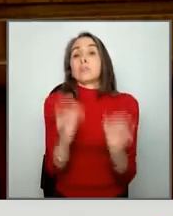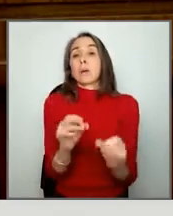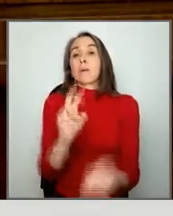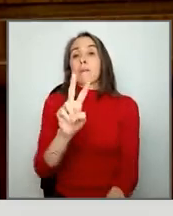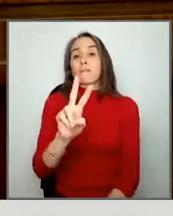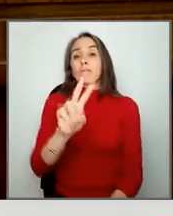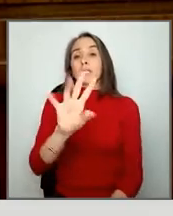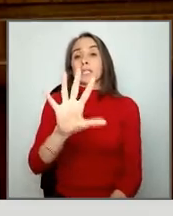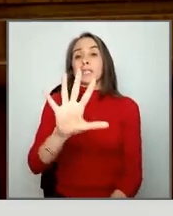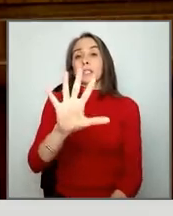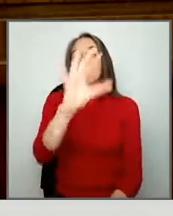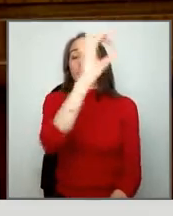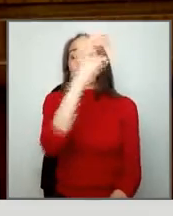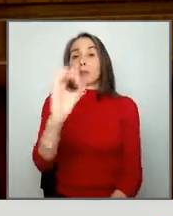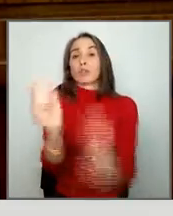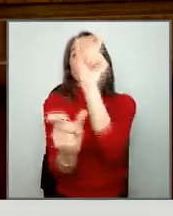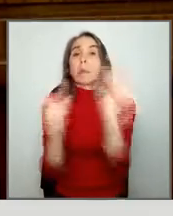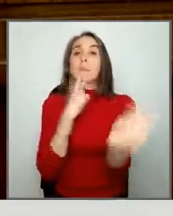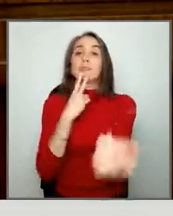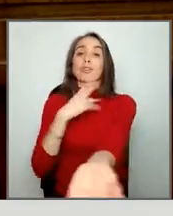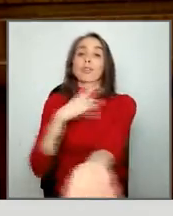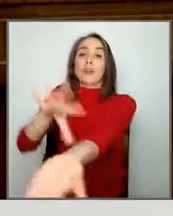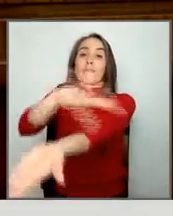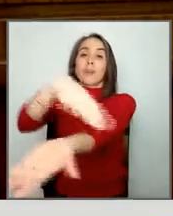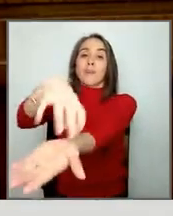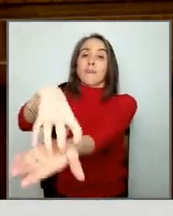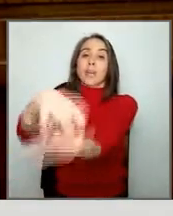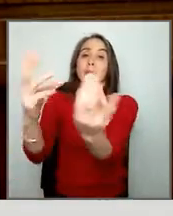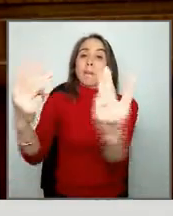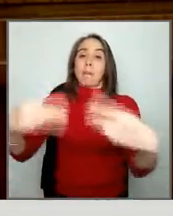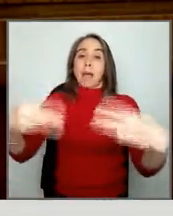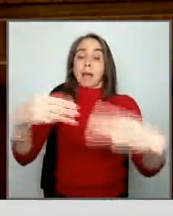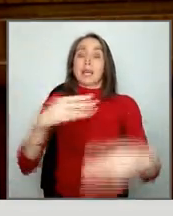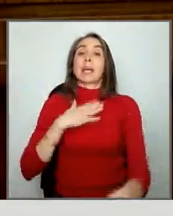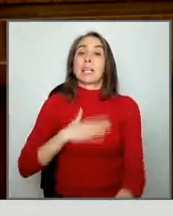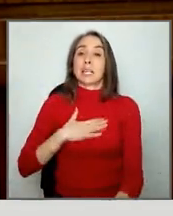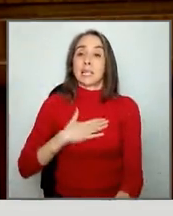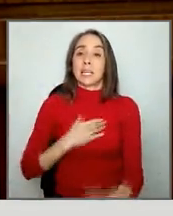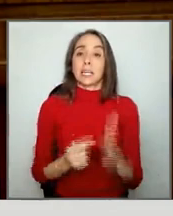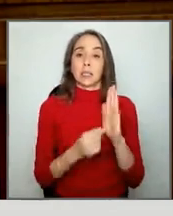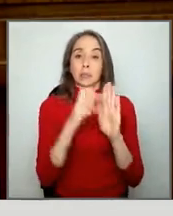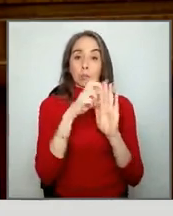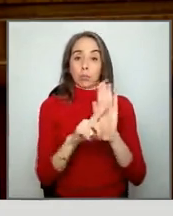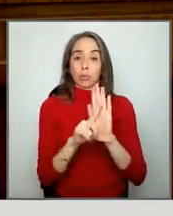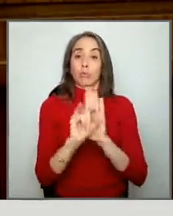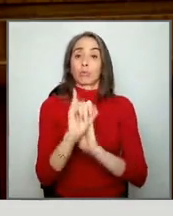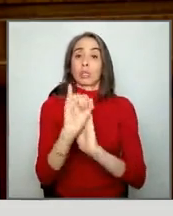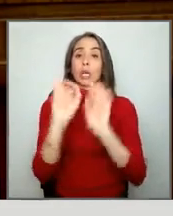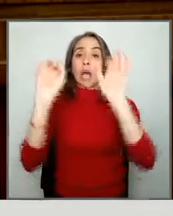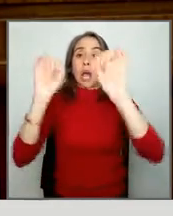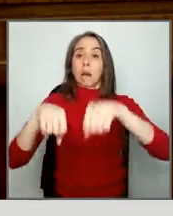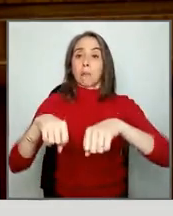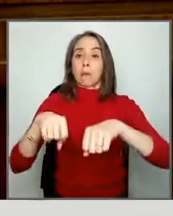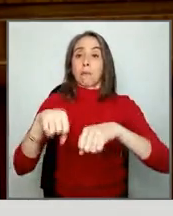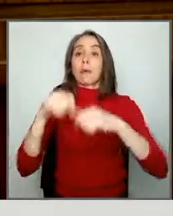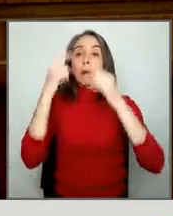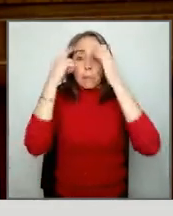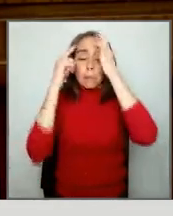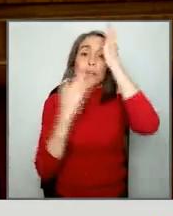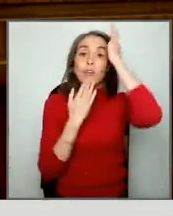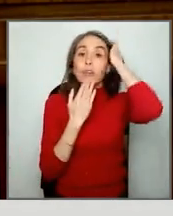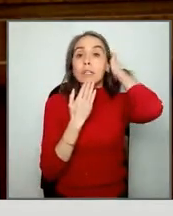de la población queremos aprobar este proyecto pero también queremos